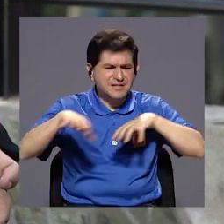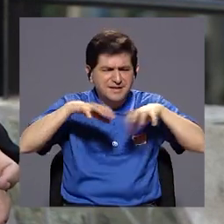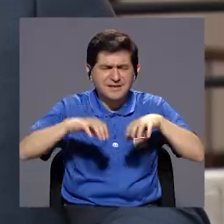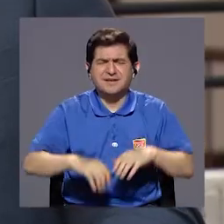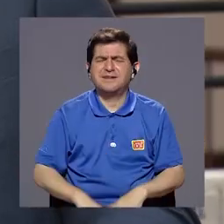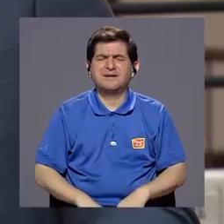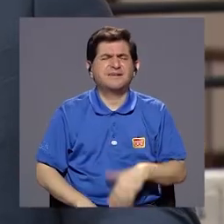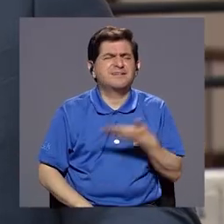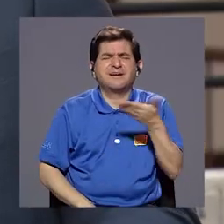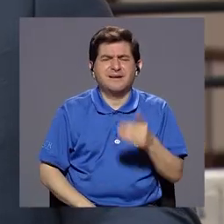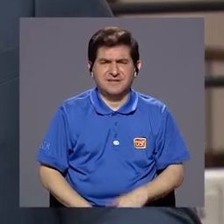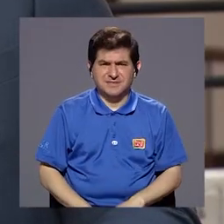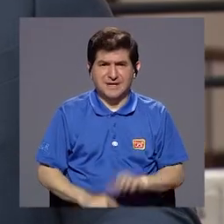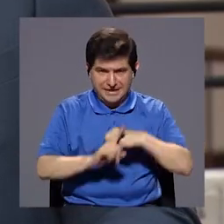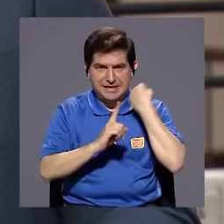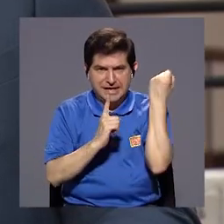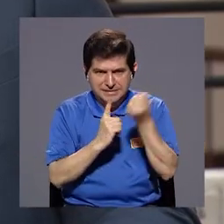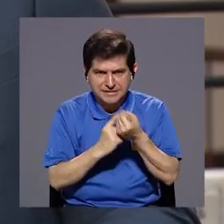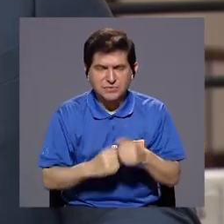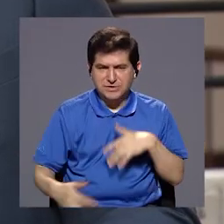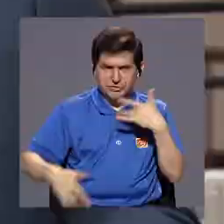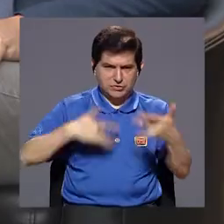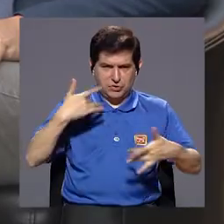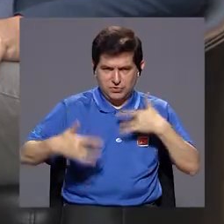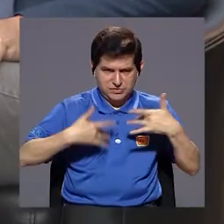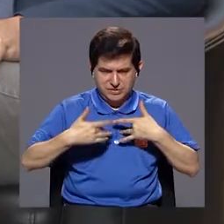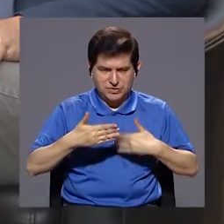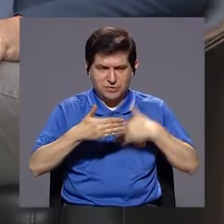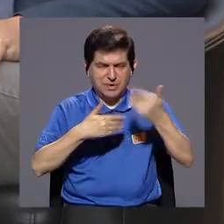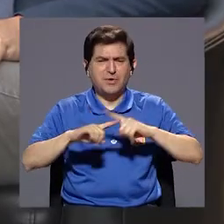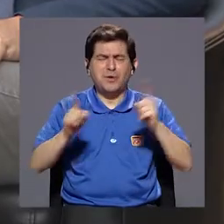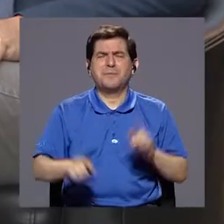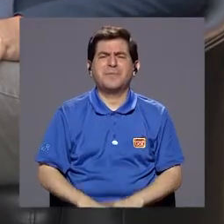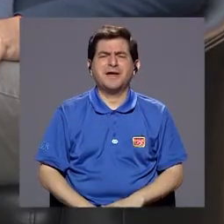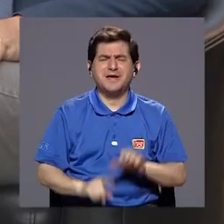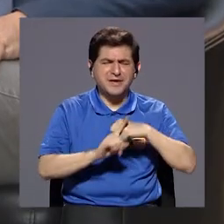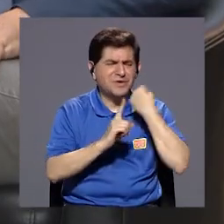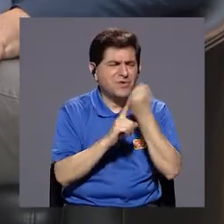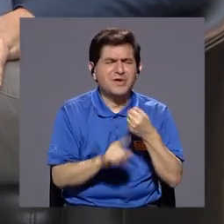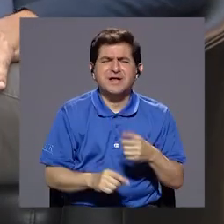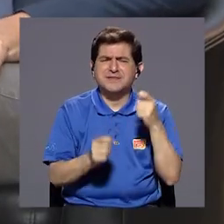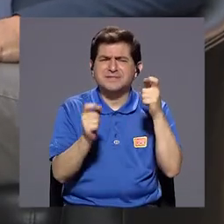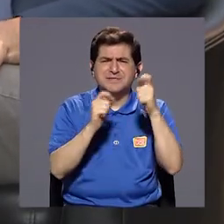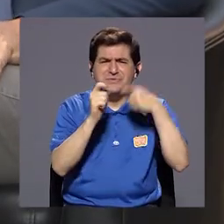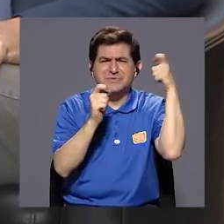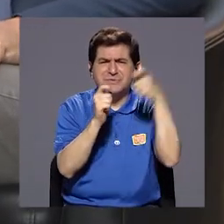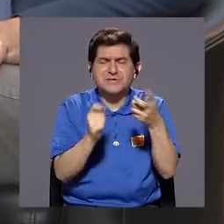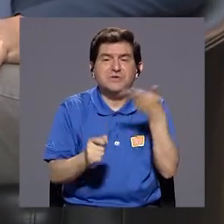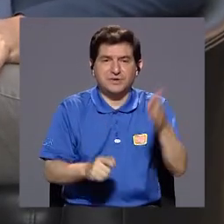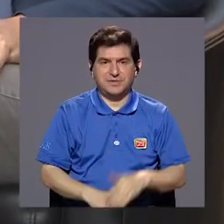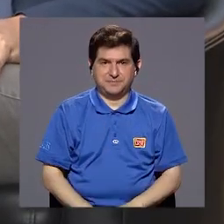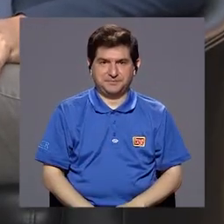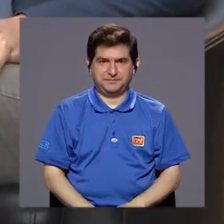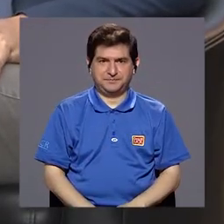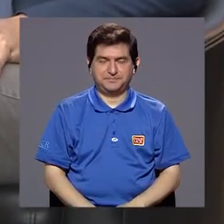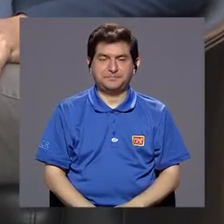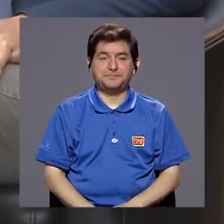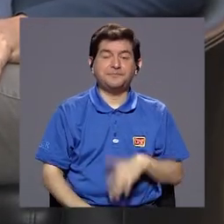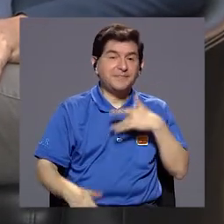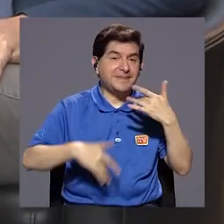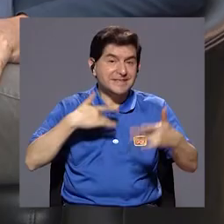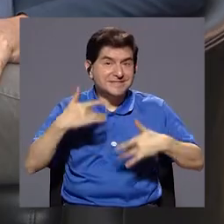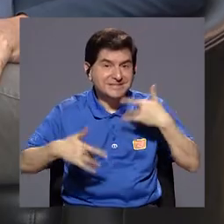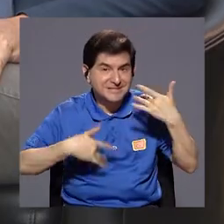evento? Es básicamente... Ahorita vamos a hablar como de síntomas, causas, ajá, y demás, pero ¿en qué consiste en sí el evento? Lo que va a llevar a